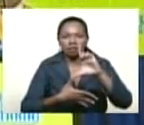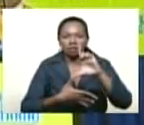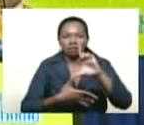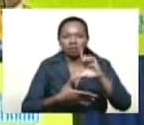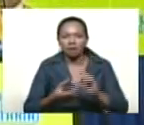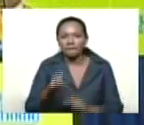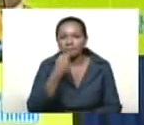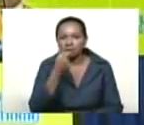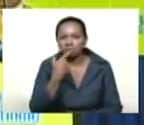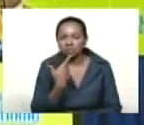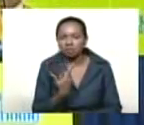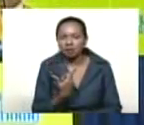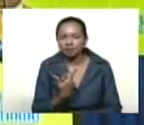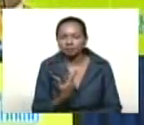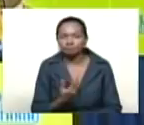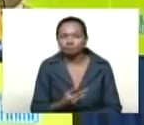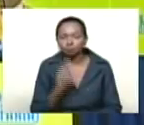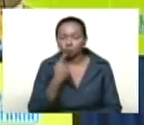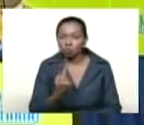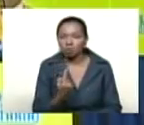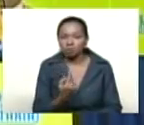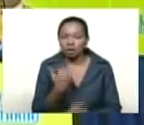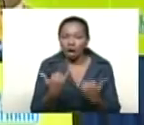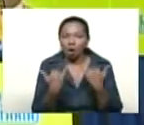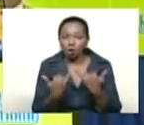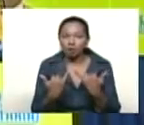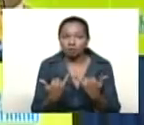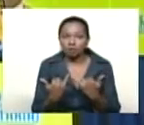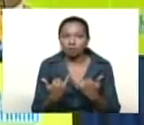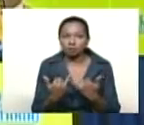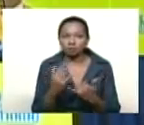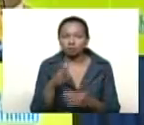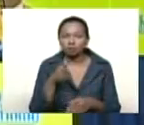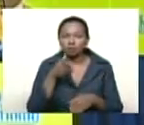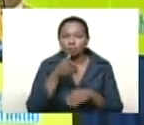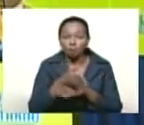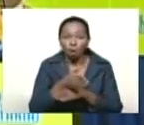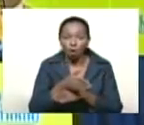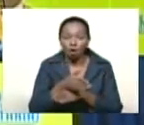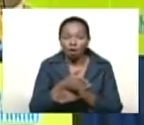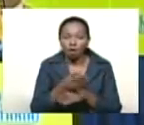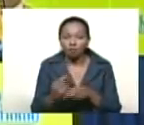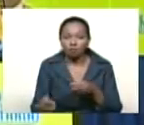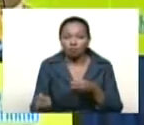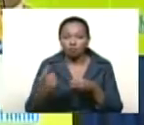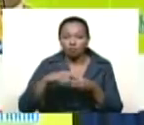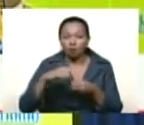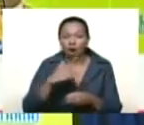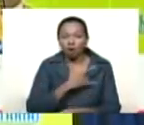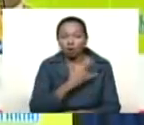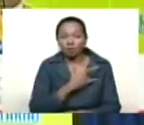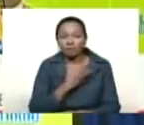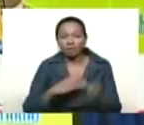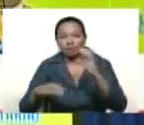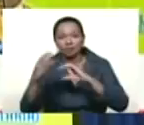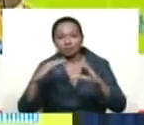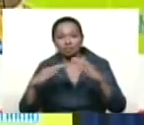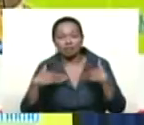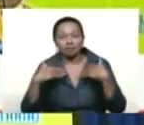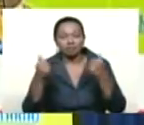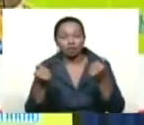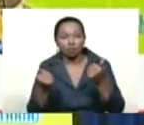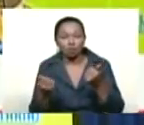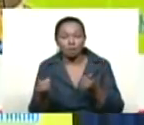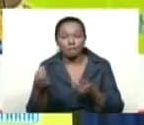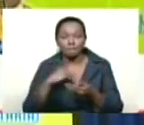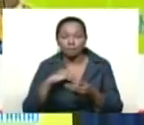yo quiero anunciar que voy a adscribir a la Universidad de las Ciencias de la Salud, la